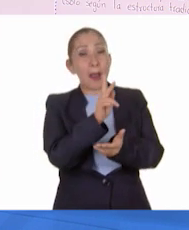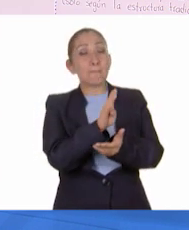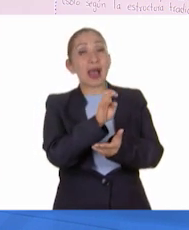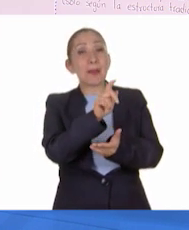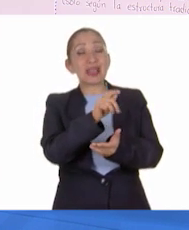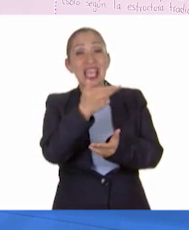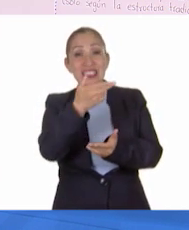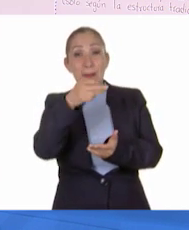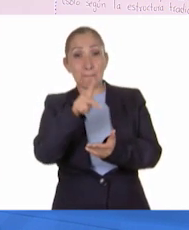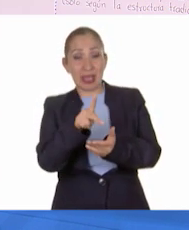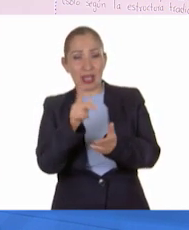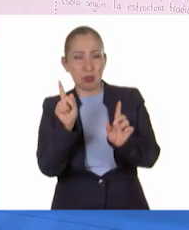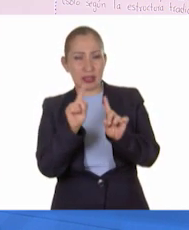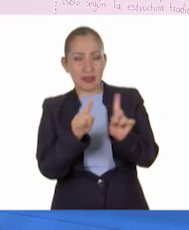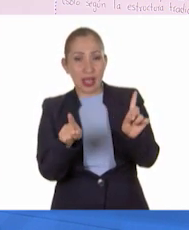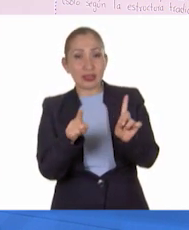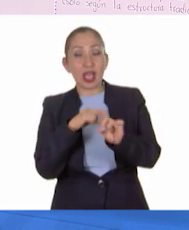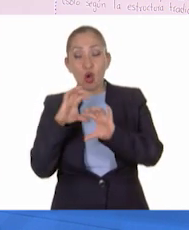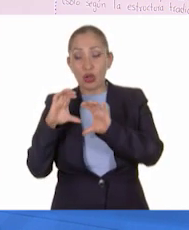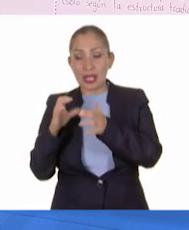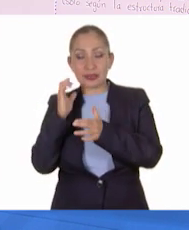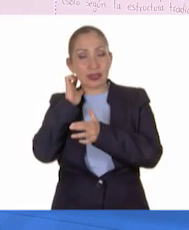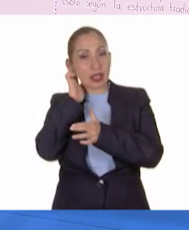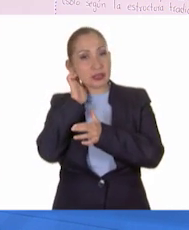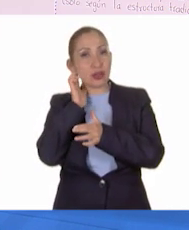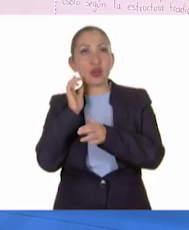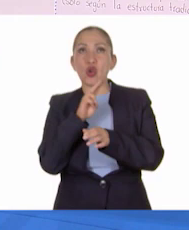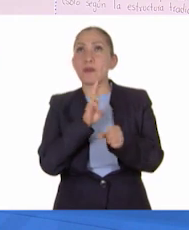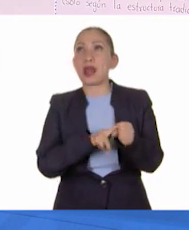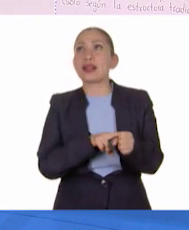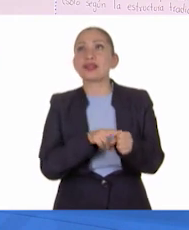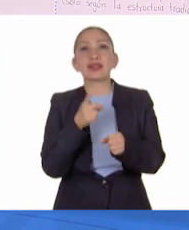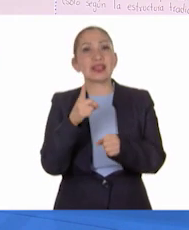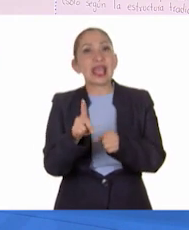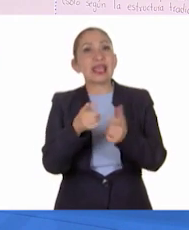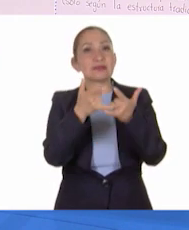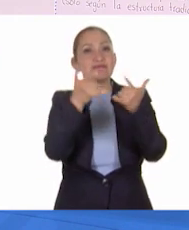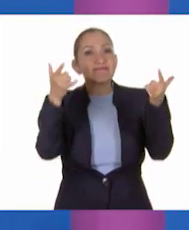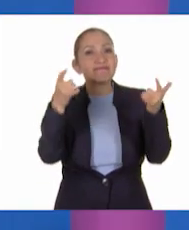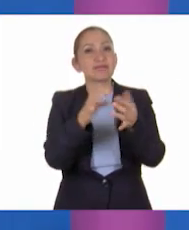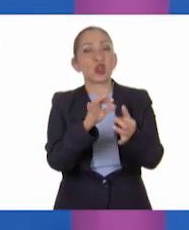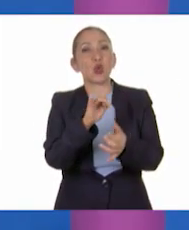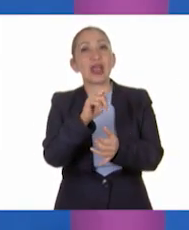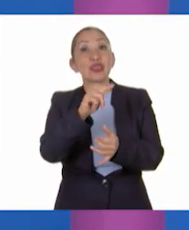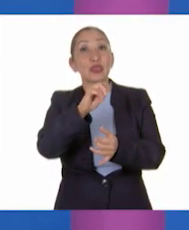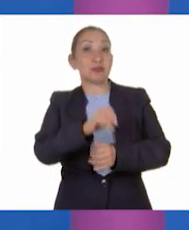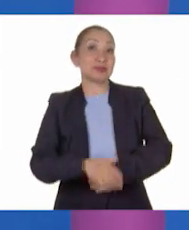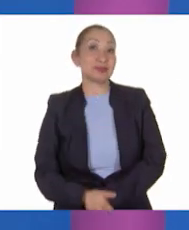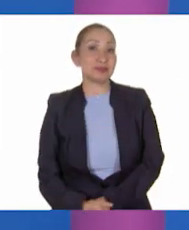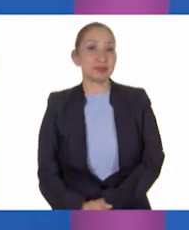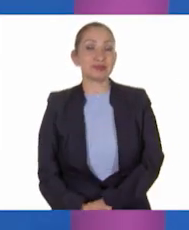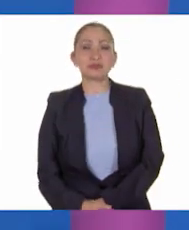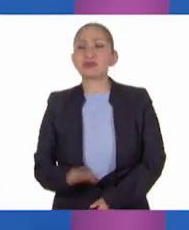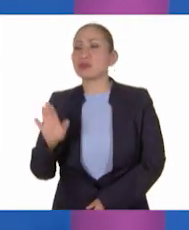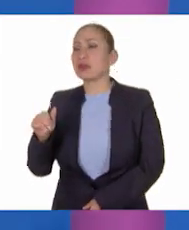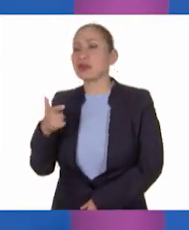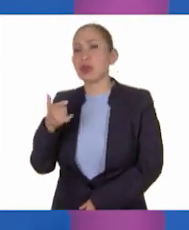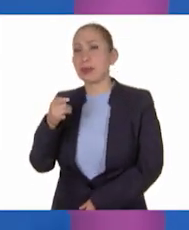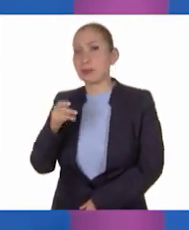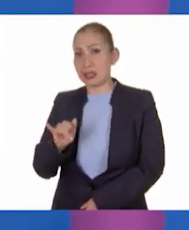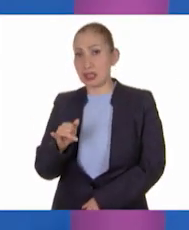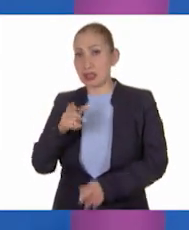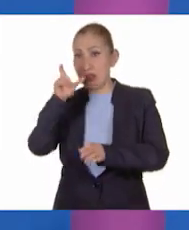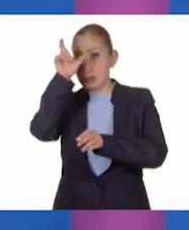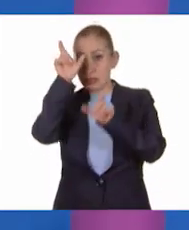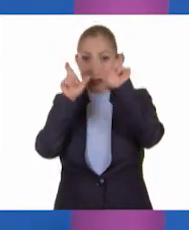de Juan José Arreola, de la clasificación tradicional del cuento. Oh, Gaby, ahora llenaremos